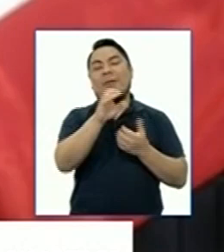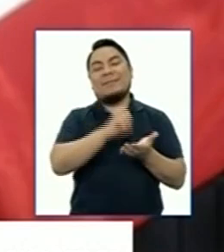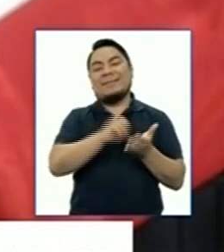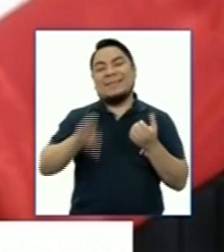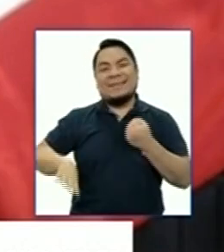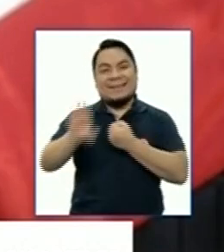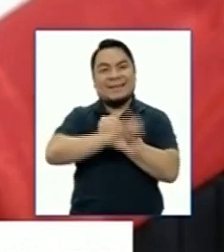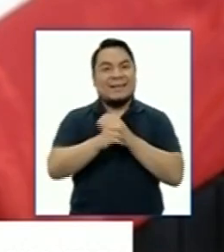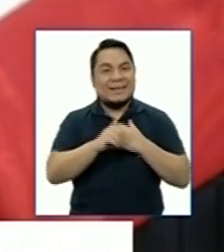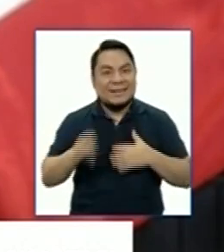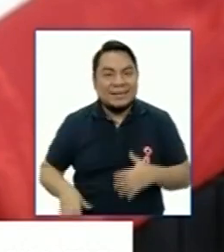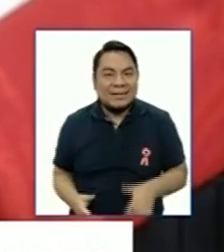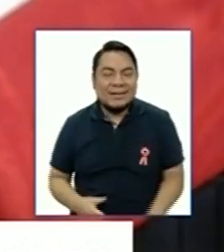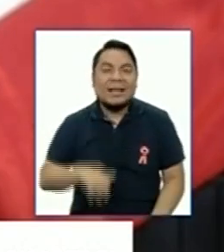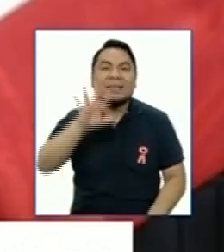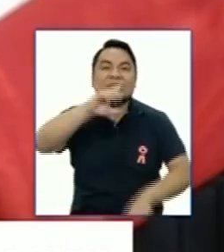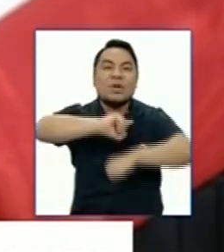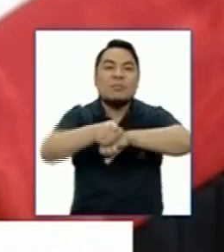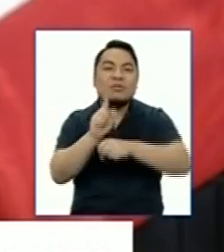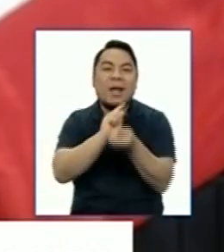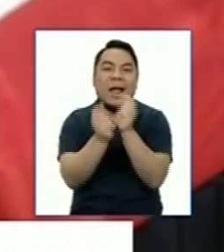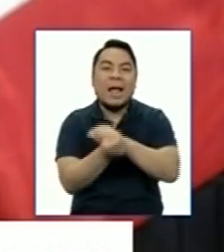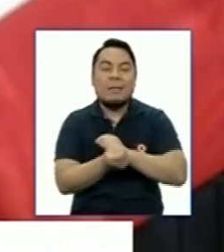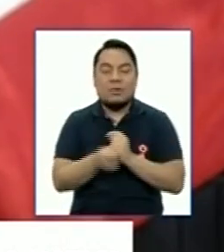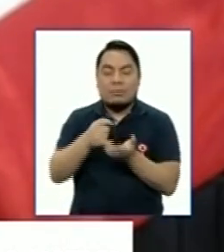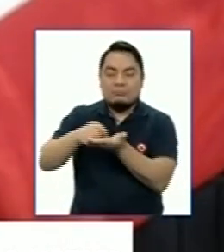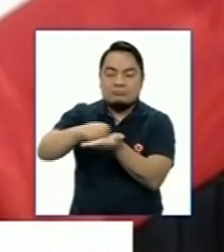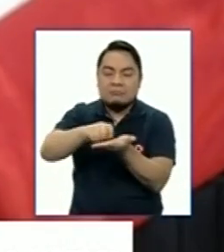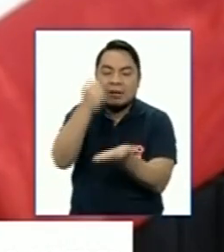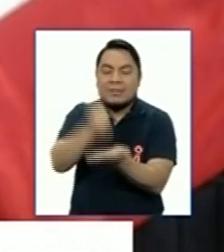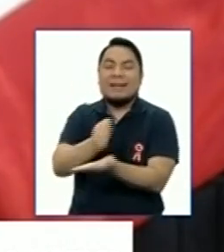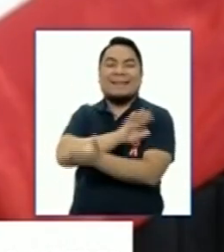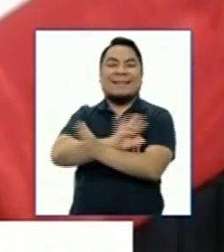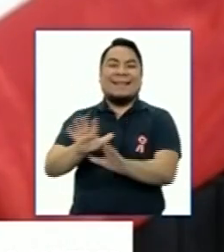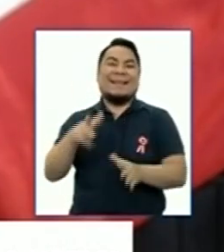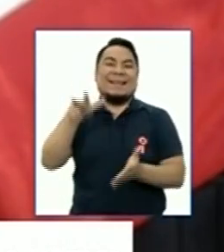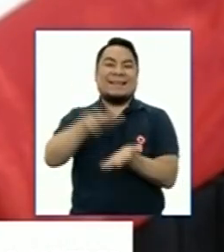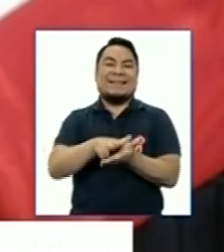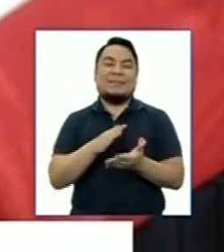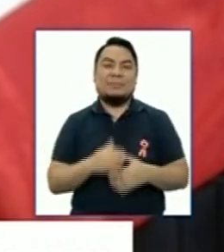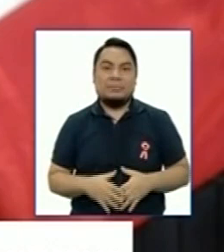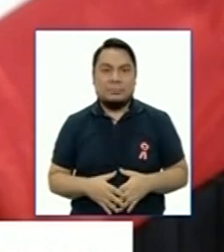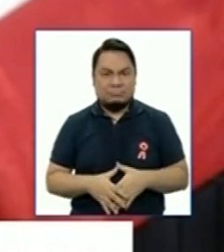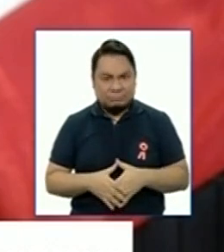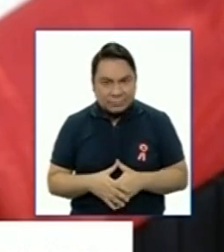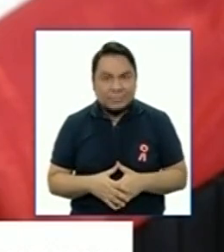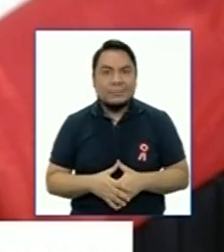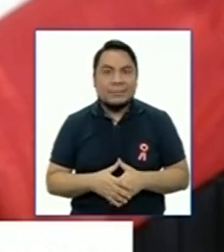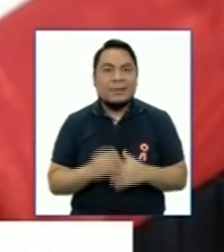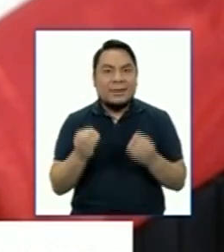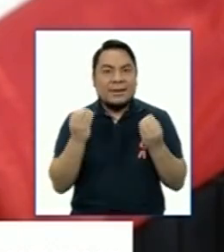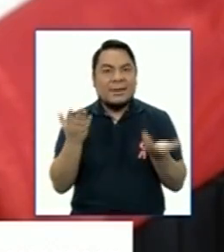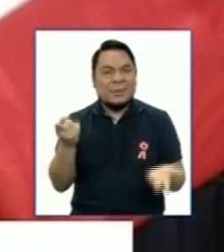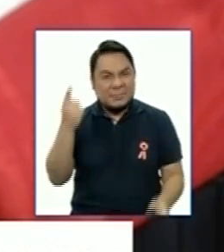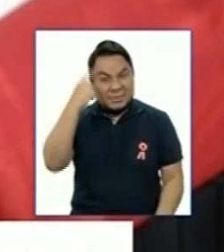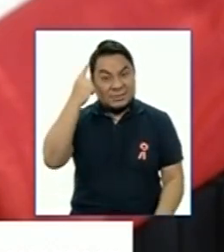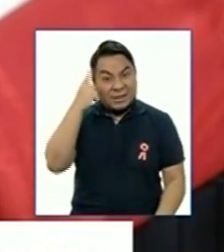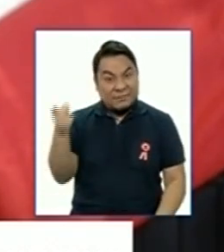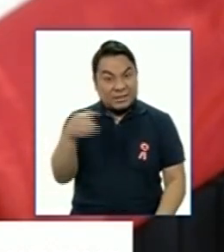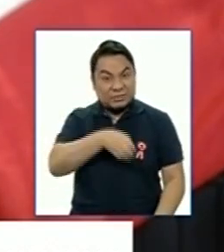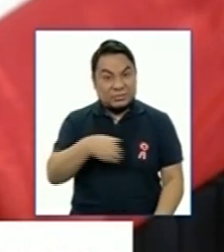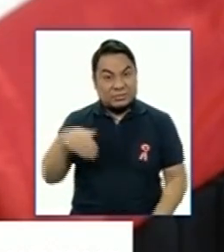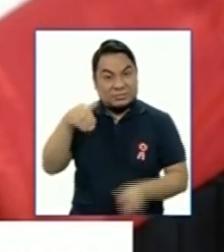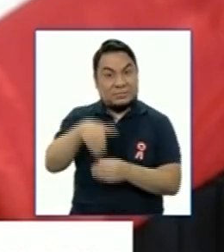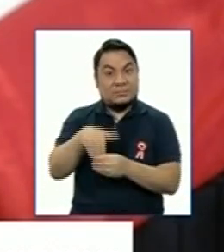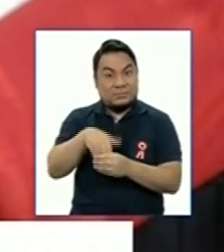su agenda también cambió del 1 al 10 martín qué posibilidades tiene el presidente de vizcarra de que esta vez el diálogo con